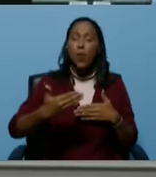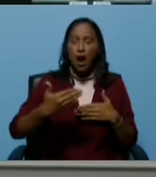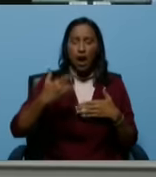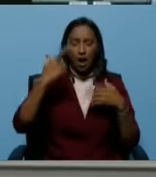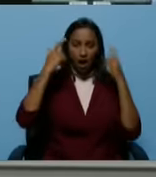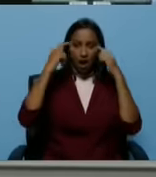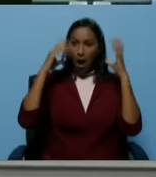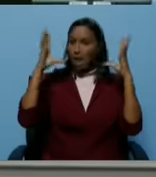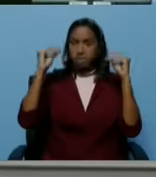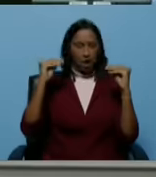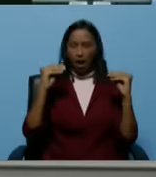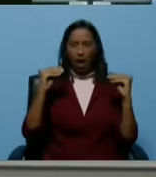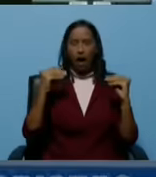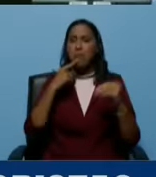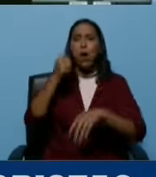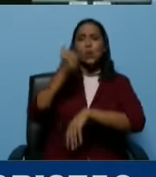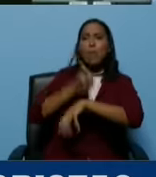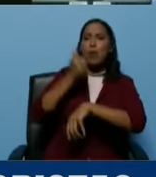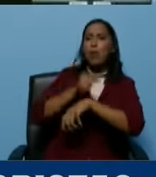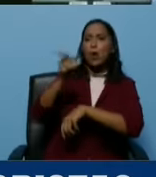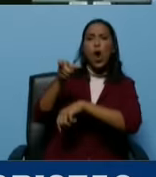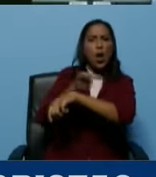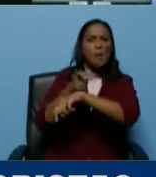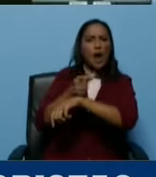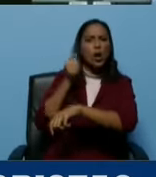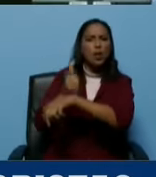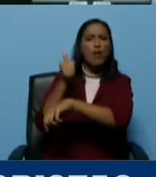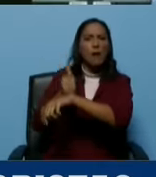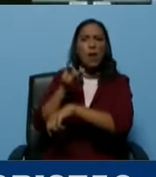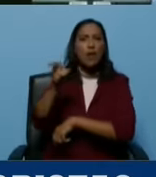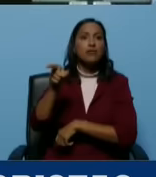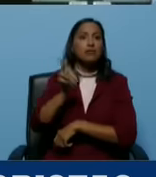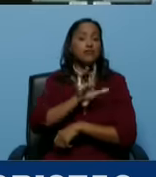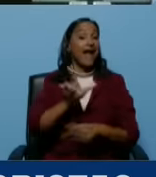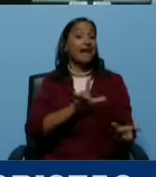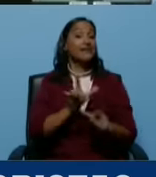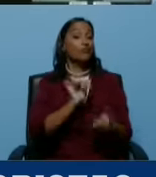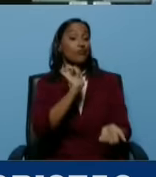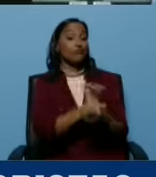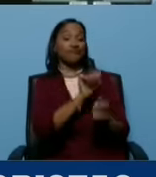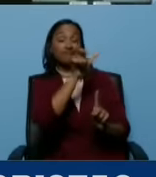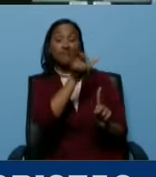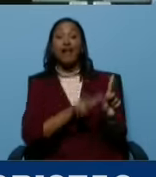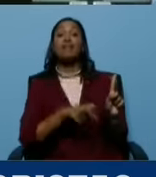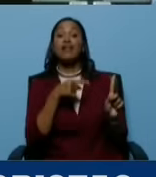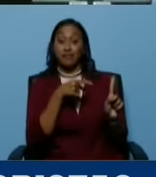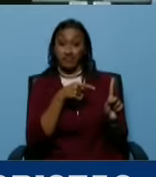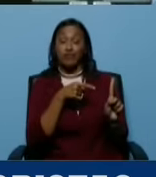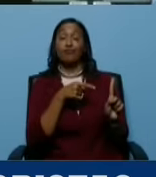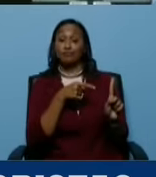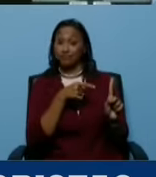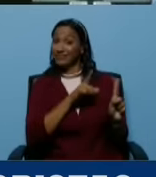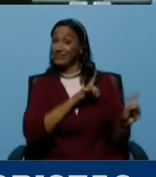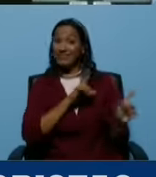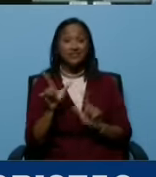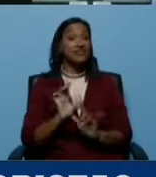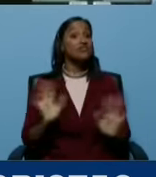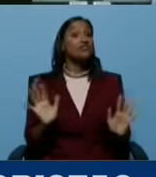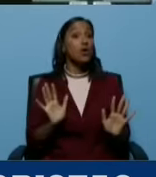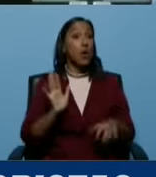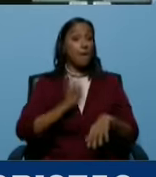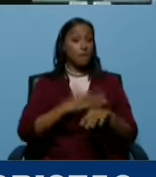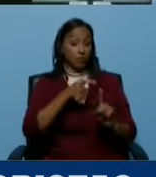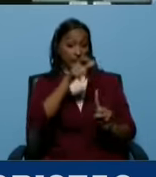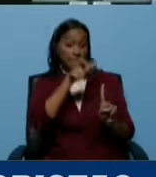culpabilizar al Estado venezolano. Pero ya fue detenido este sujeto y estamos viendo los vínculos que pueden tener tanto este